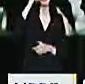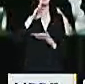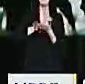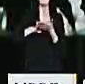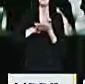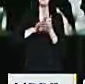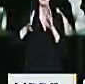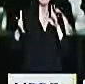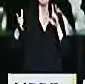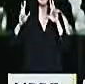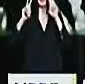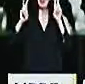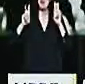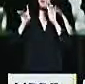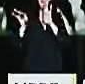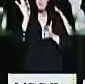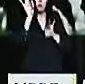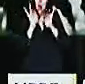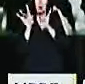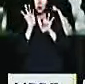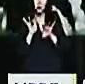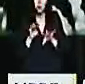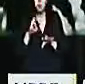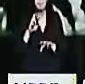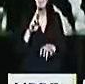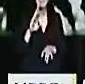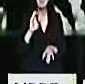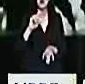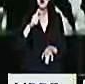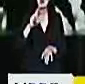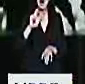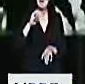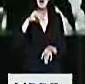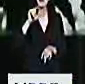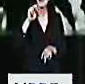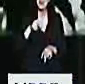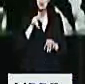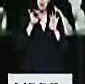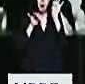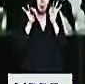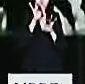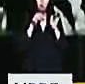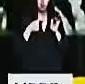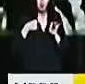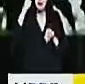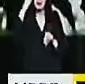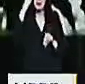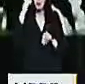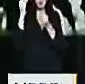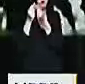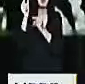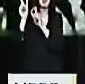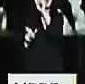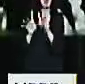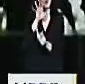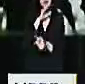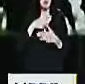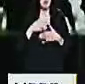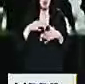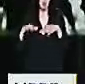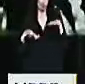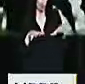de programación, cuando estoy programando para una diversidad de gente que después va a utilizar mis productos, mis soluciones. ¿Qué pasa si, por ejemplo,